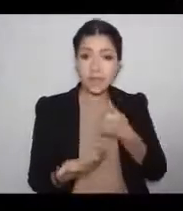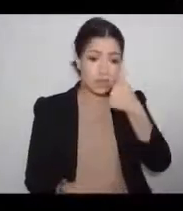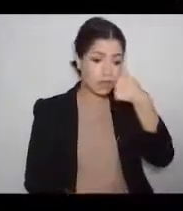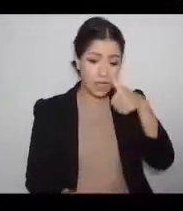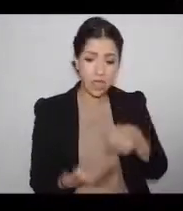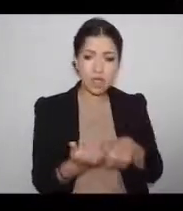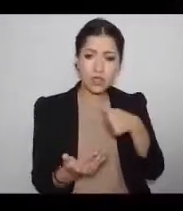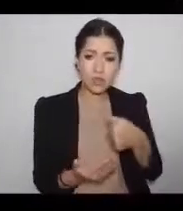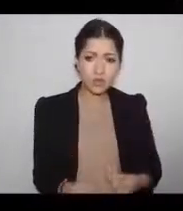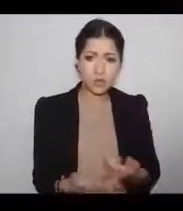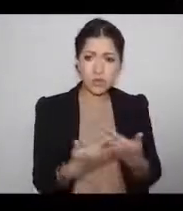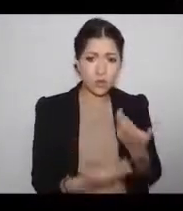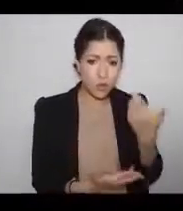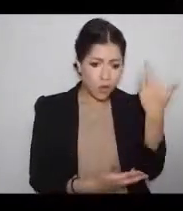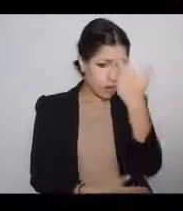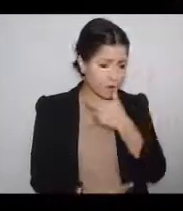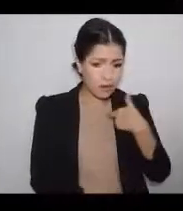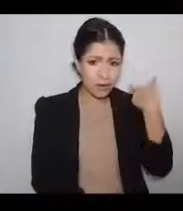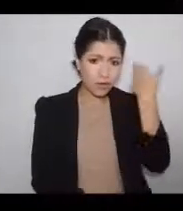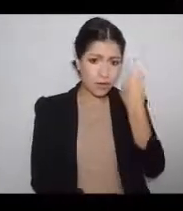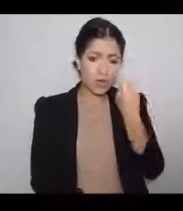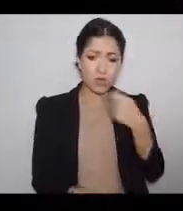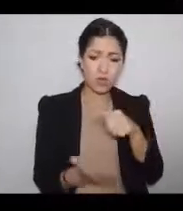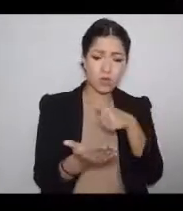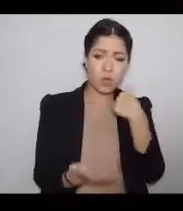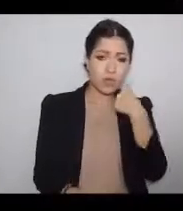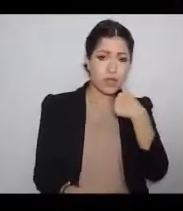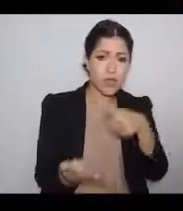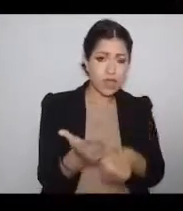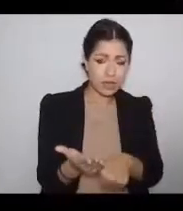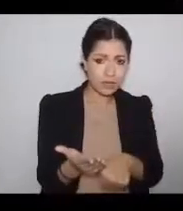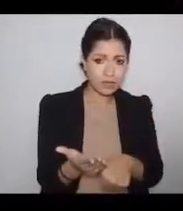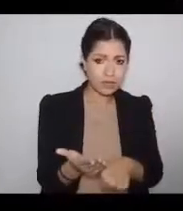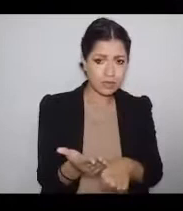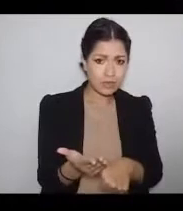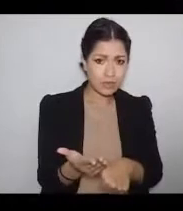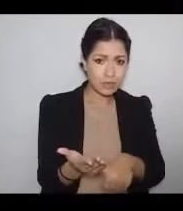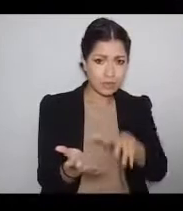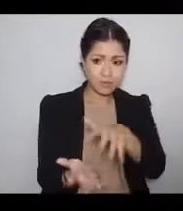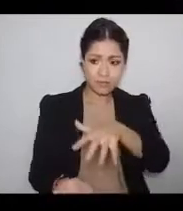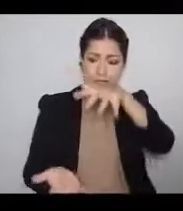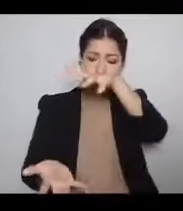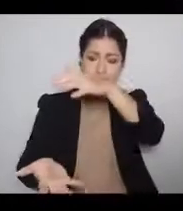el guardián de tu escritorio? Me llegó un paquete de rapé.